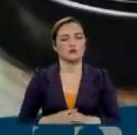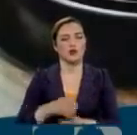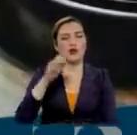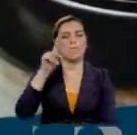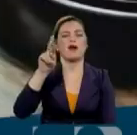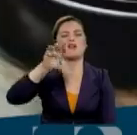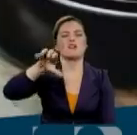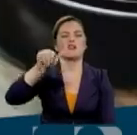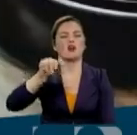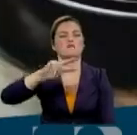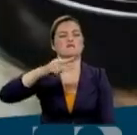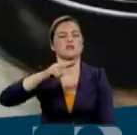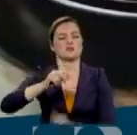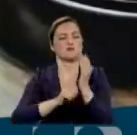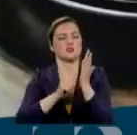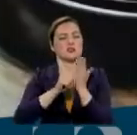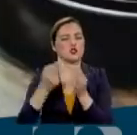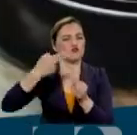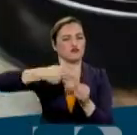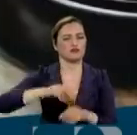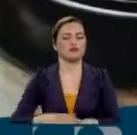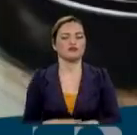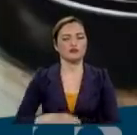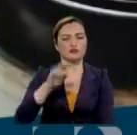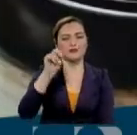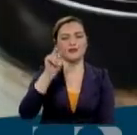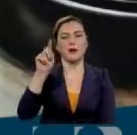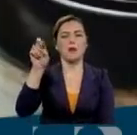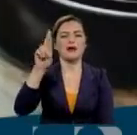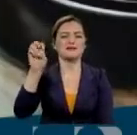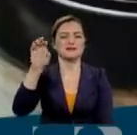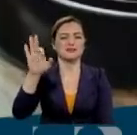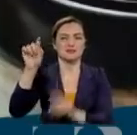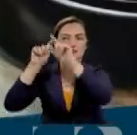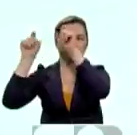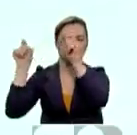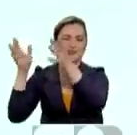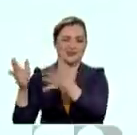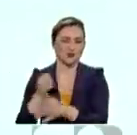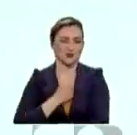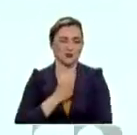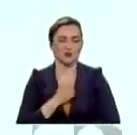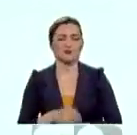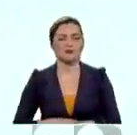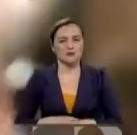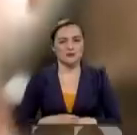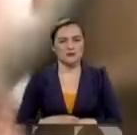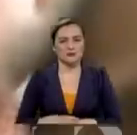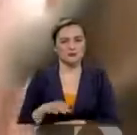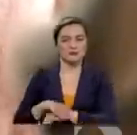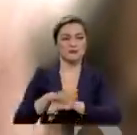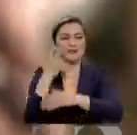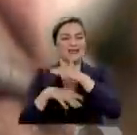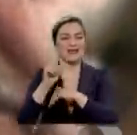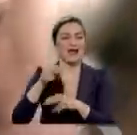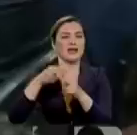Pareja Yanuseli, que fue el viceministro de hidrocarburos, y César Navarrete como empresario, entre otros. También en calidad de procesada está la